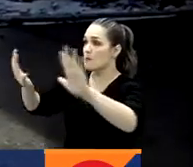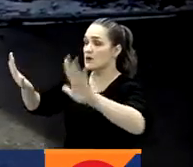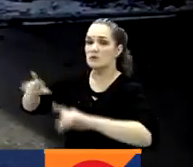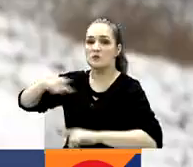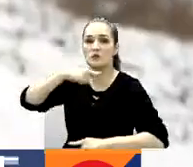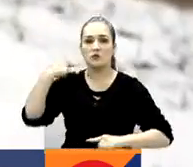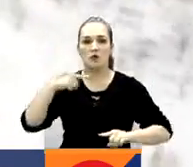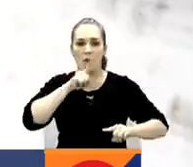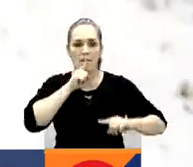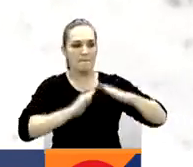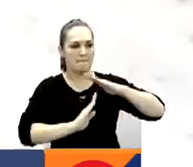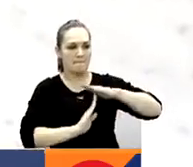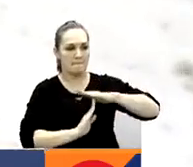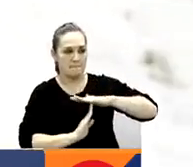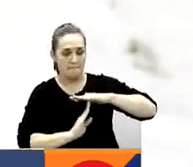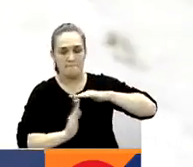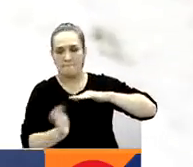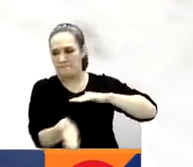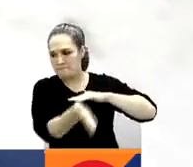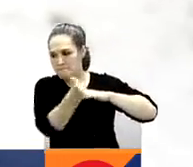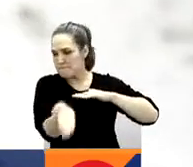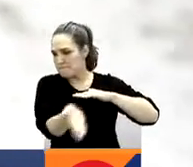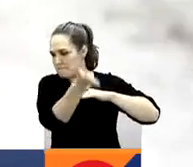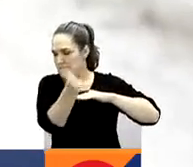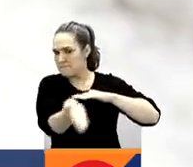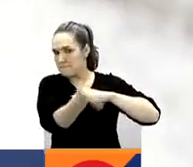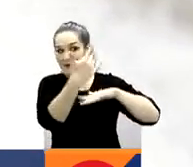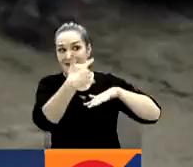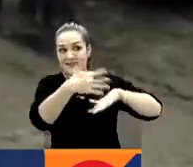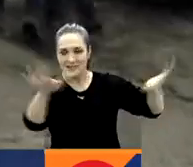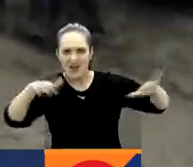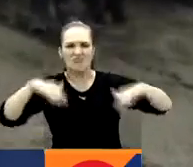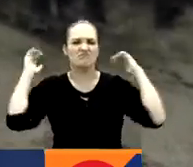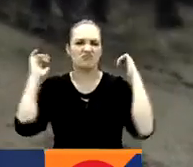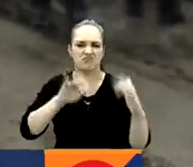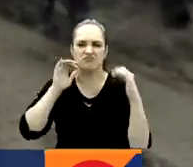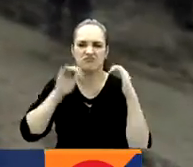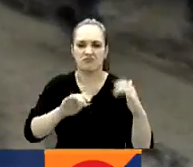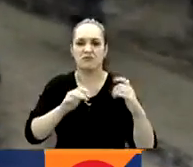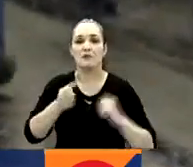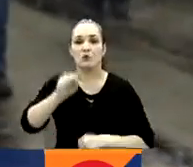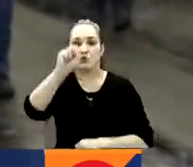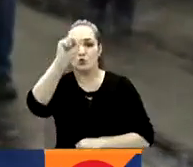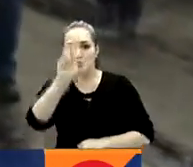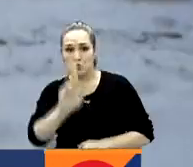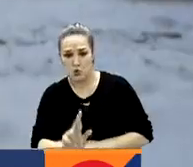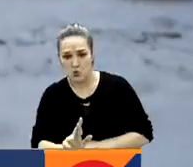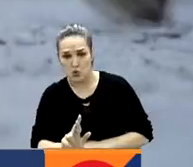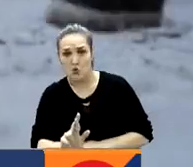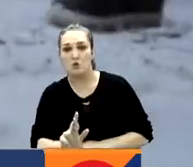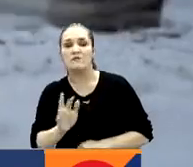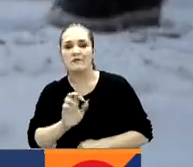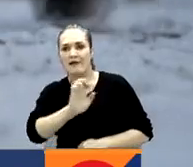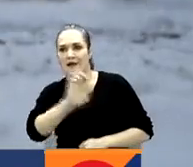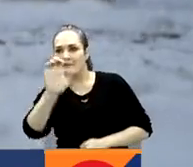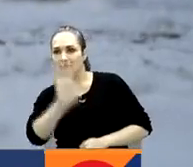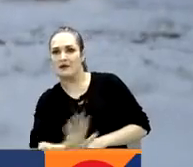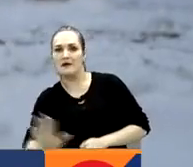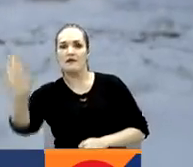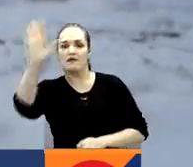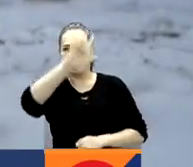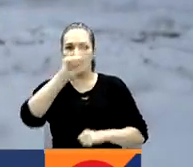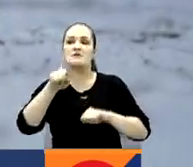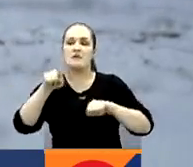silencia por unas horas y los civiles salen. Irpin, en la periferia de Kiev y al sur Mariupol, son otros corredores por donde circulan